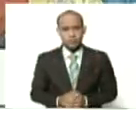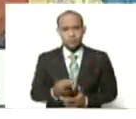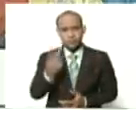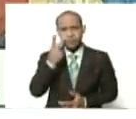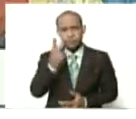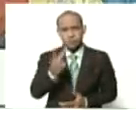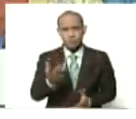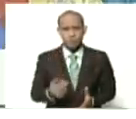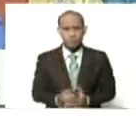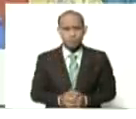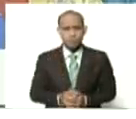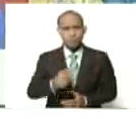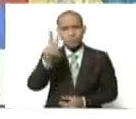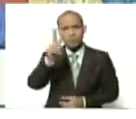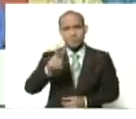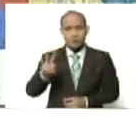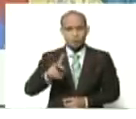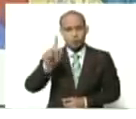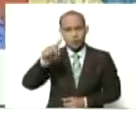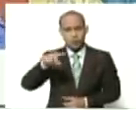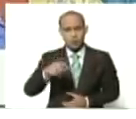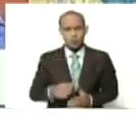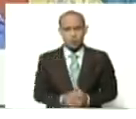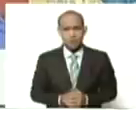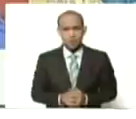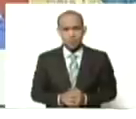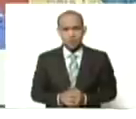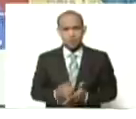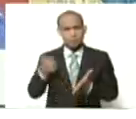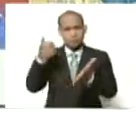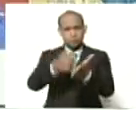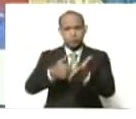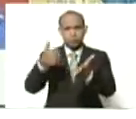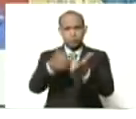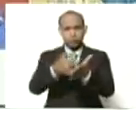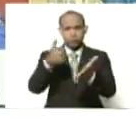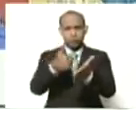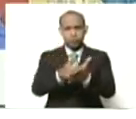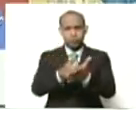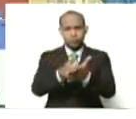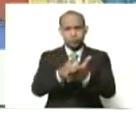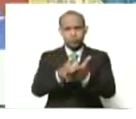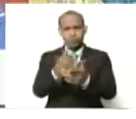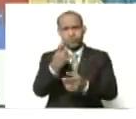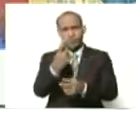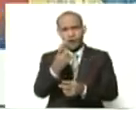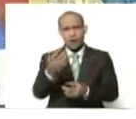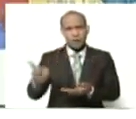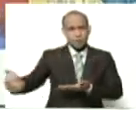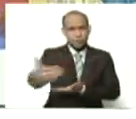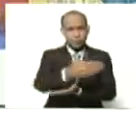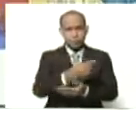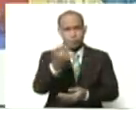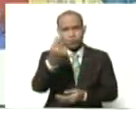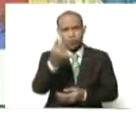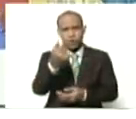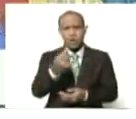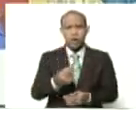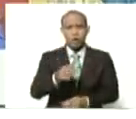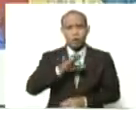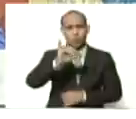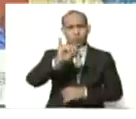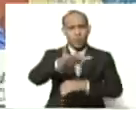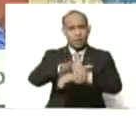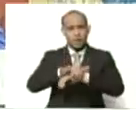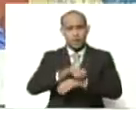dar cuenta. Y Venezuela además está luchando por rescatar el dinero que nos han robado, secuestrado en el Banco de